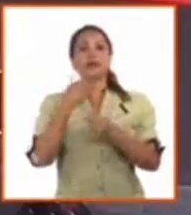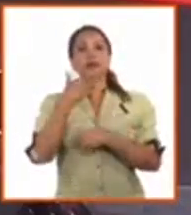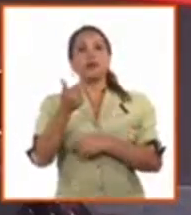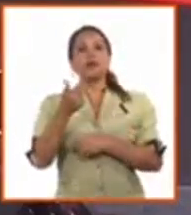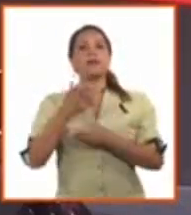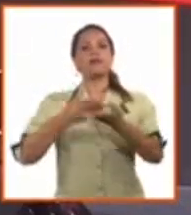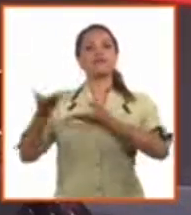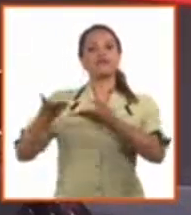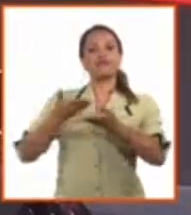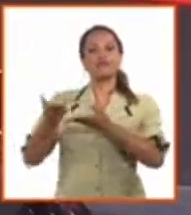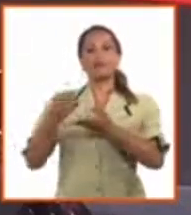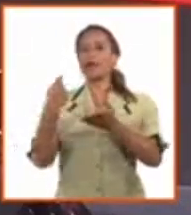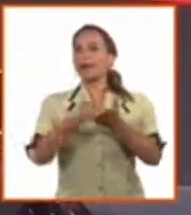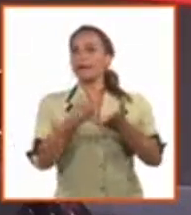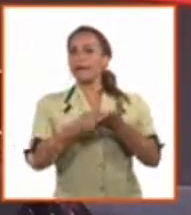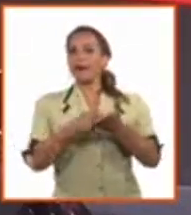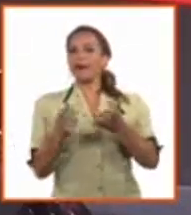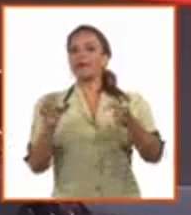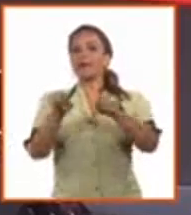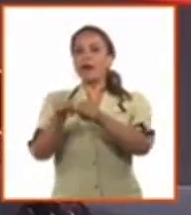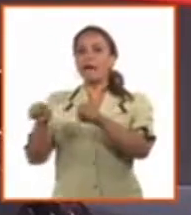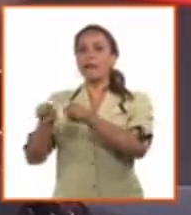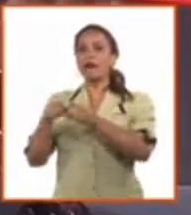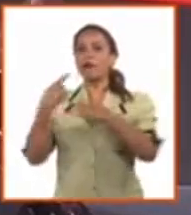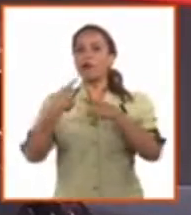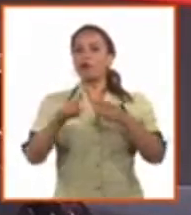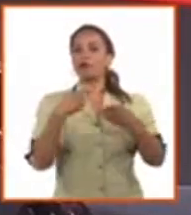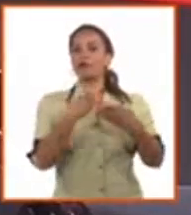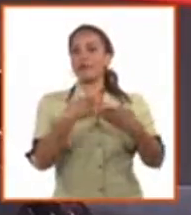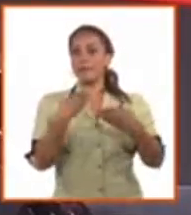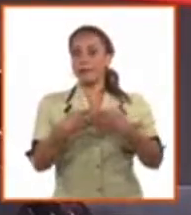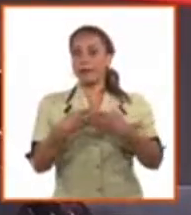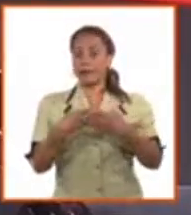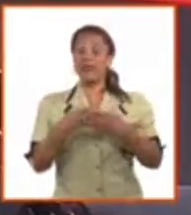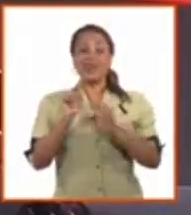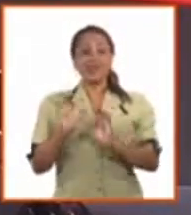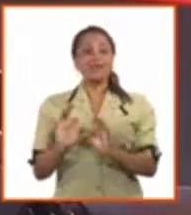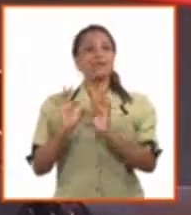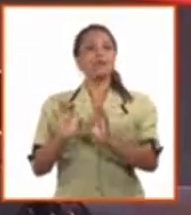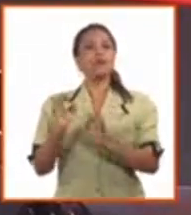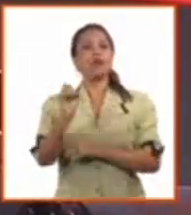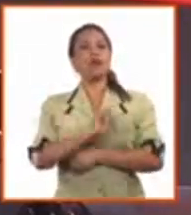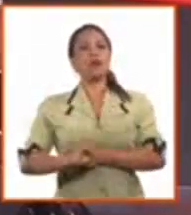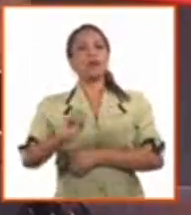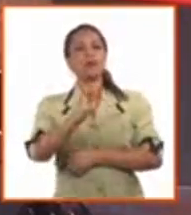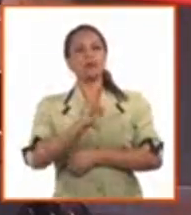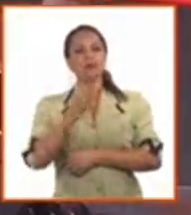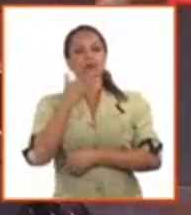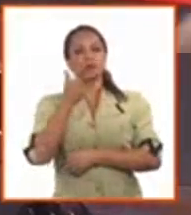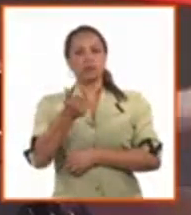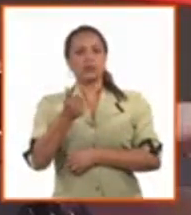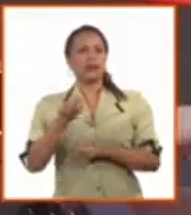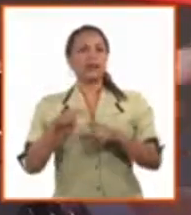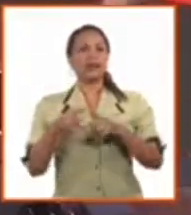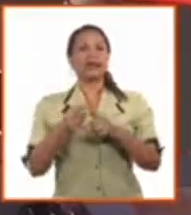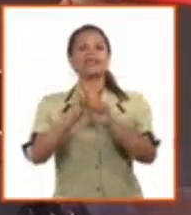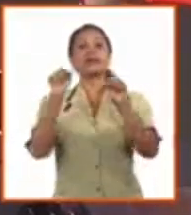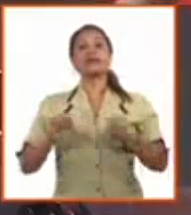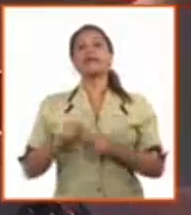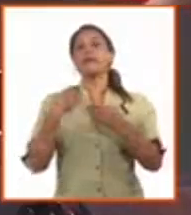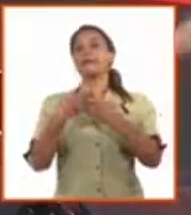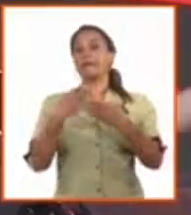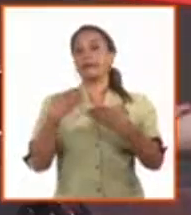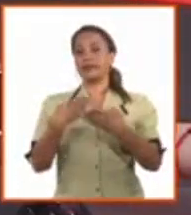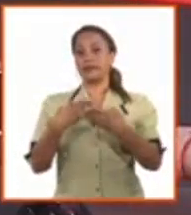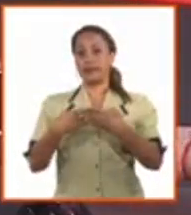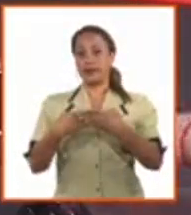la gestión de financiamiento son una oportunidad para que el sistema